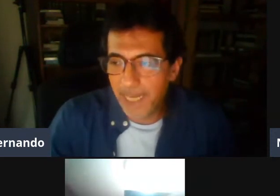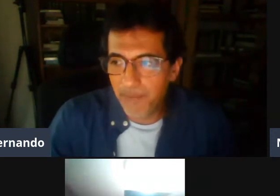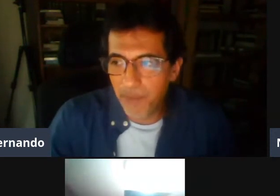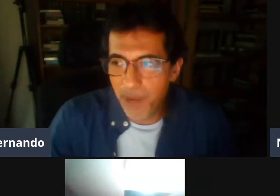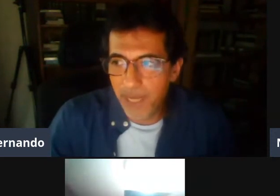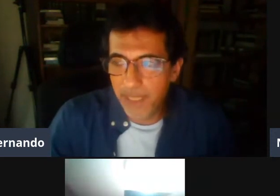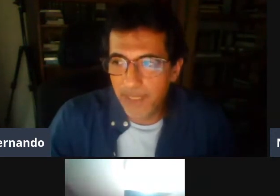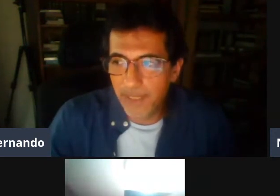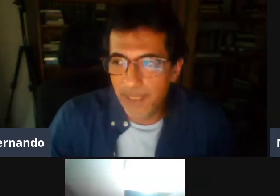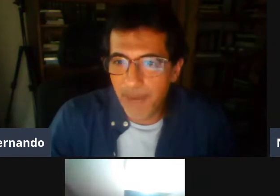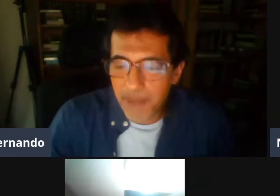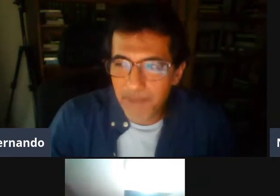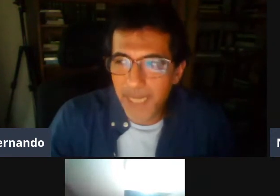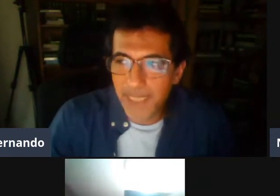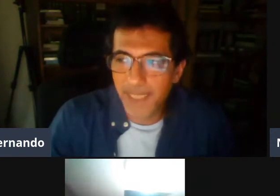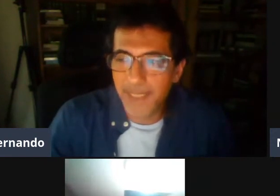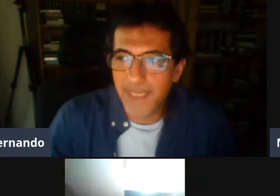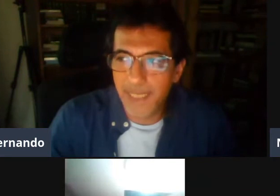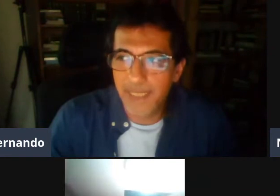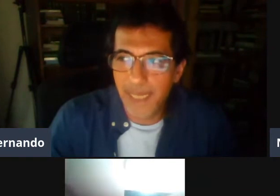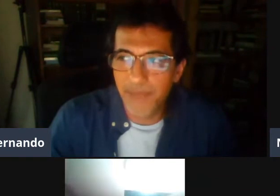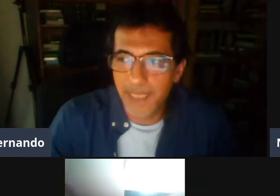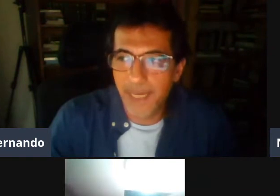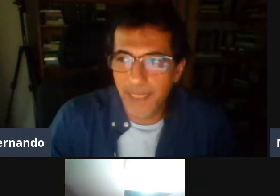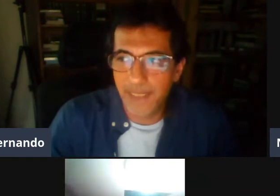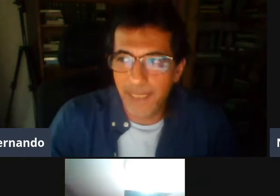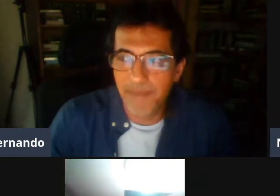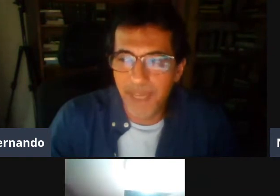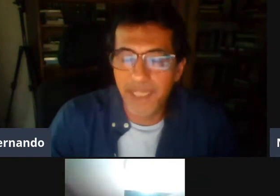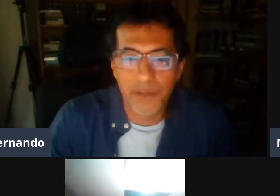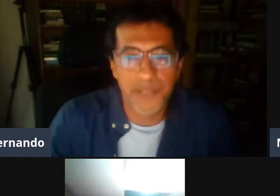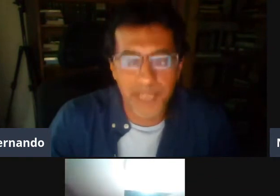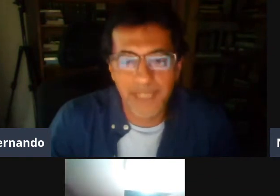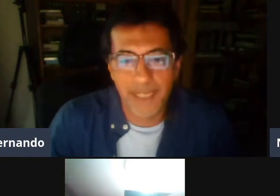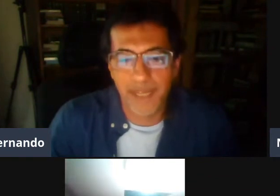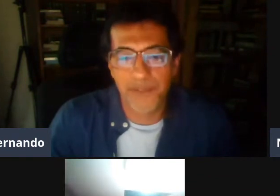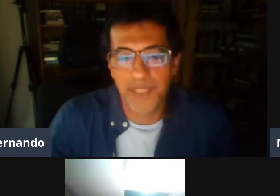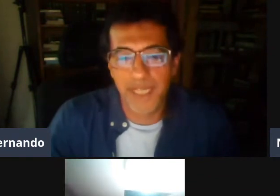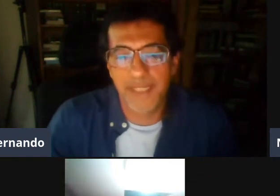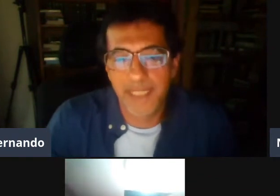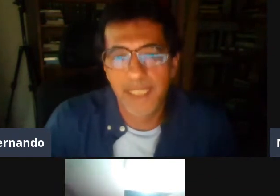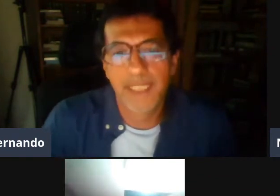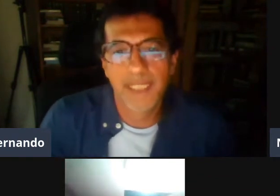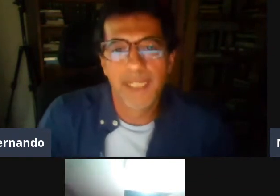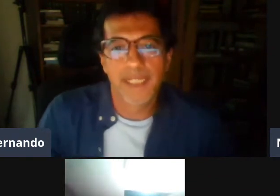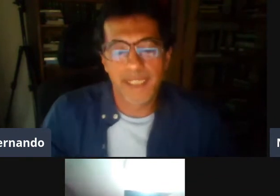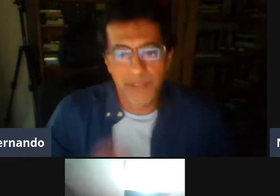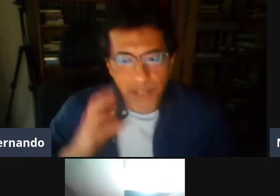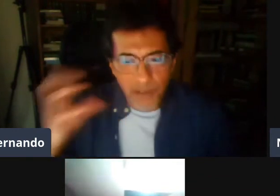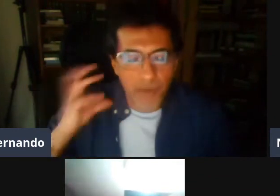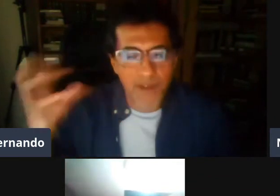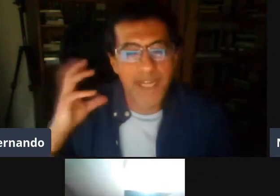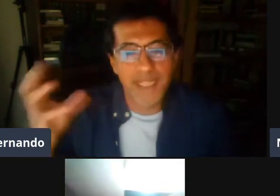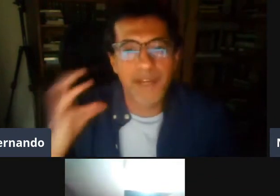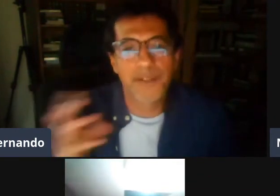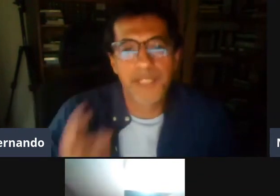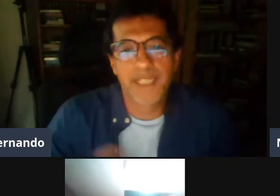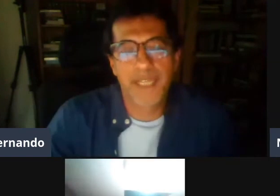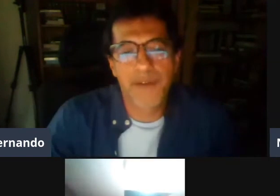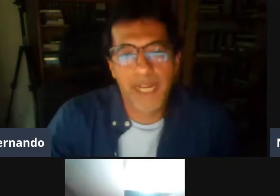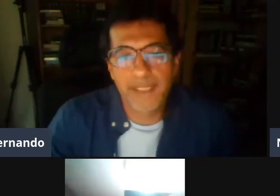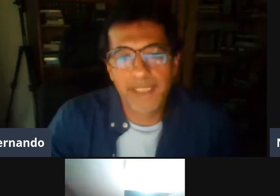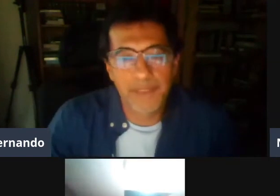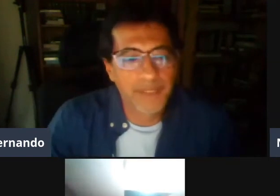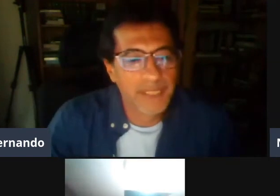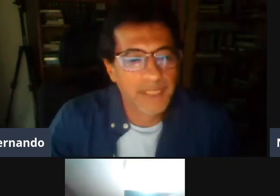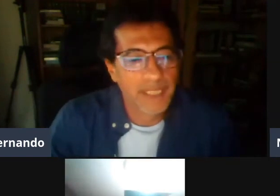me parece que mueven a mi aparece que en realidad nuestra realidad consciente que consciente y entonces nos mueve en ese inconsciente